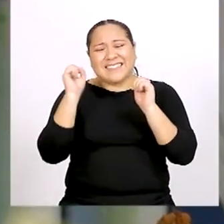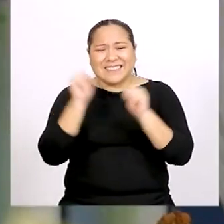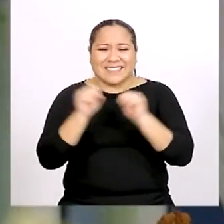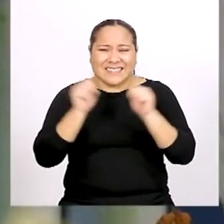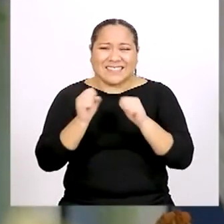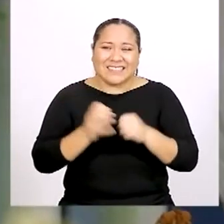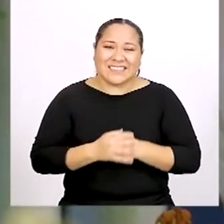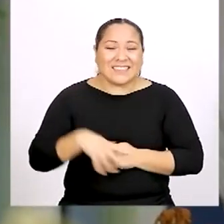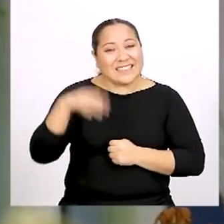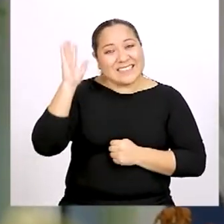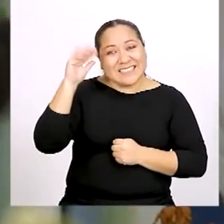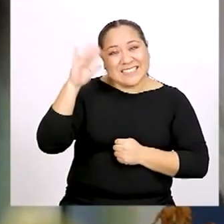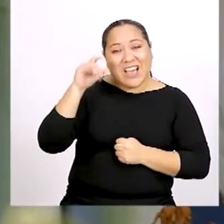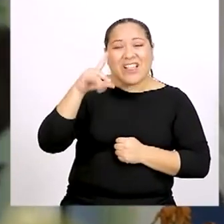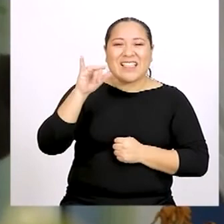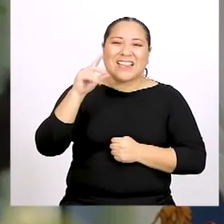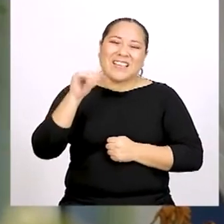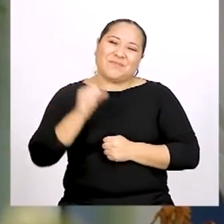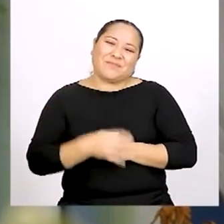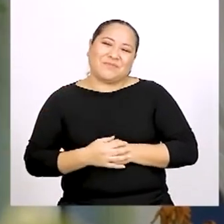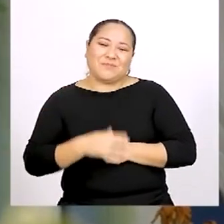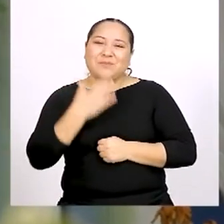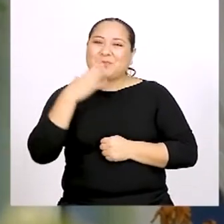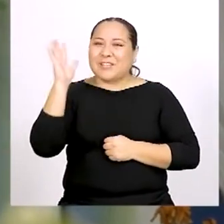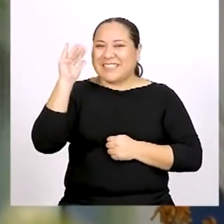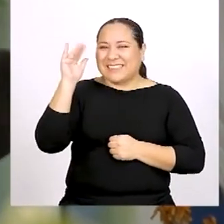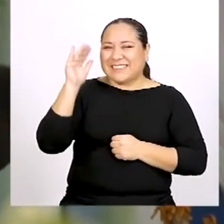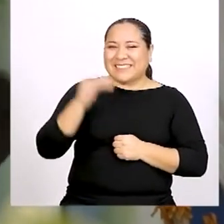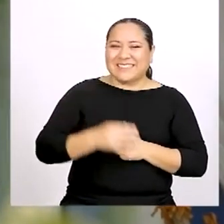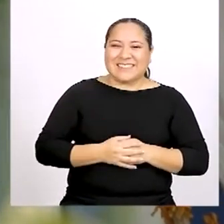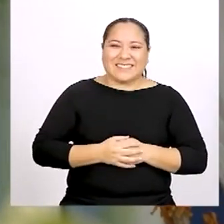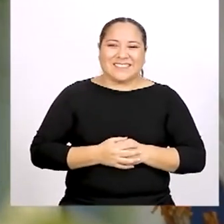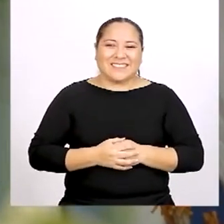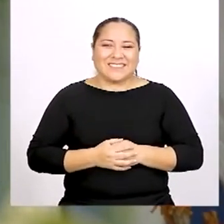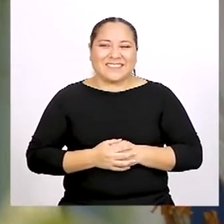¡Ah, sí! ¡Chao, Lilia!